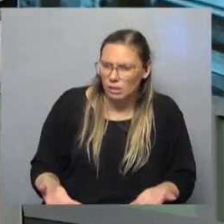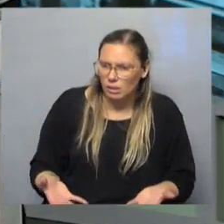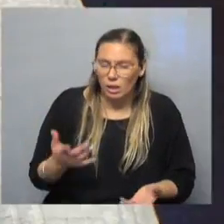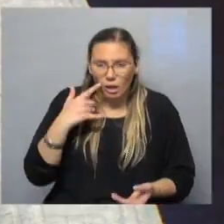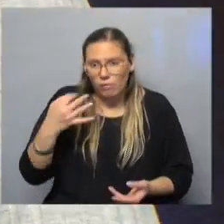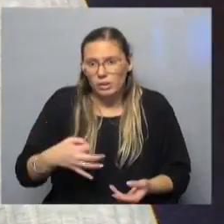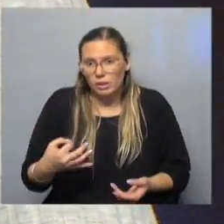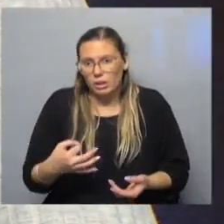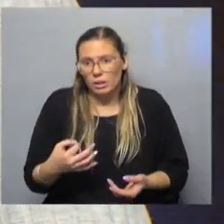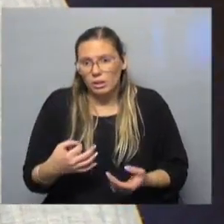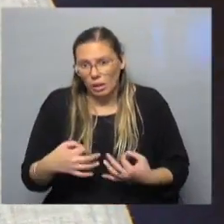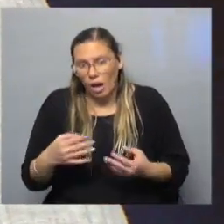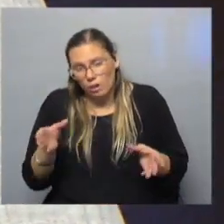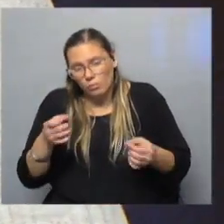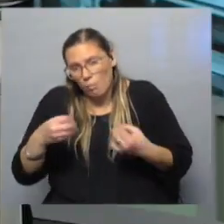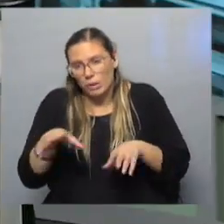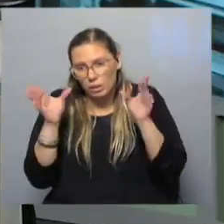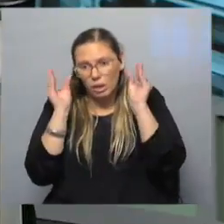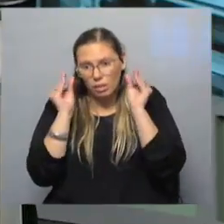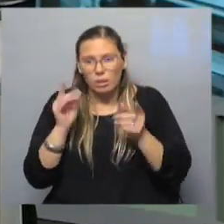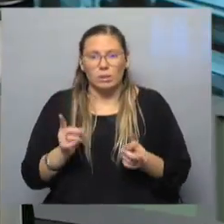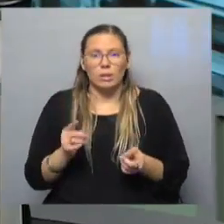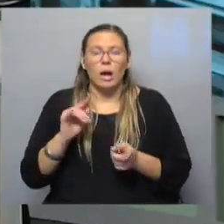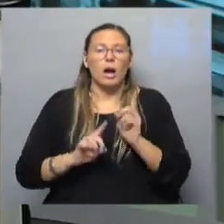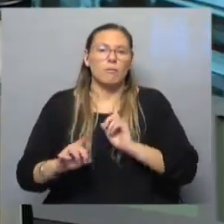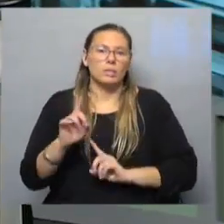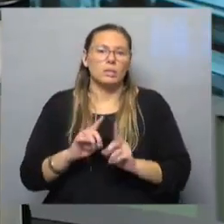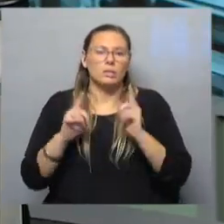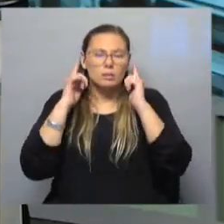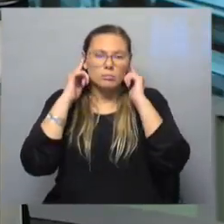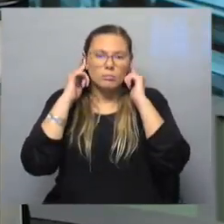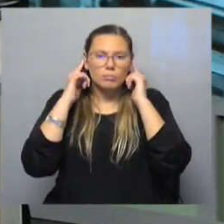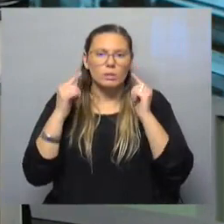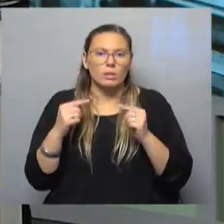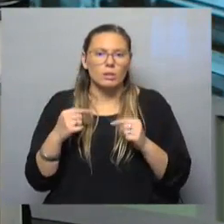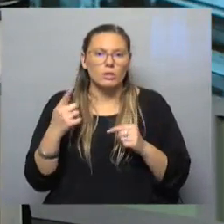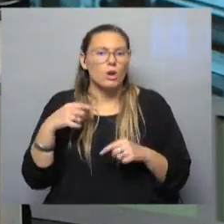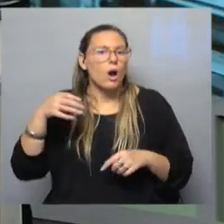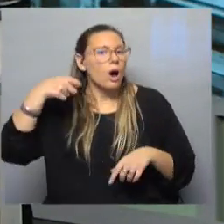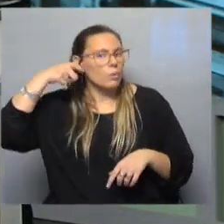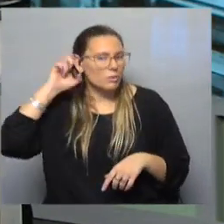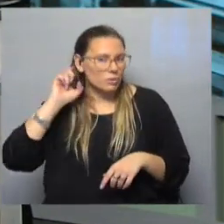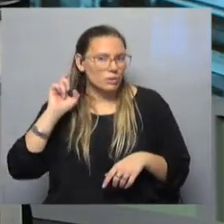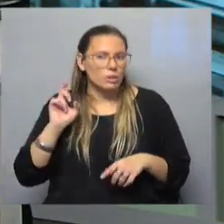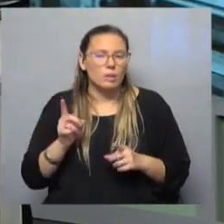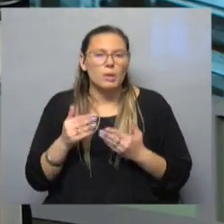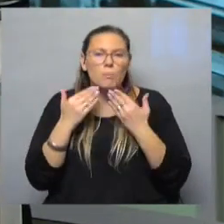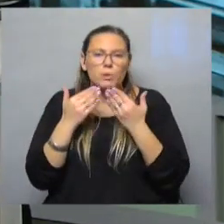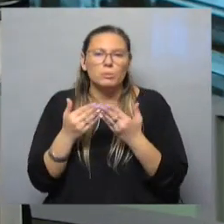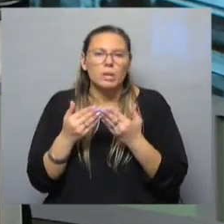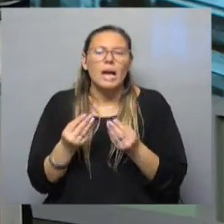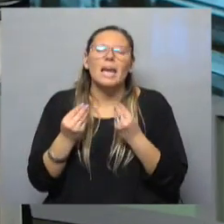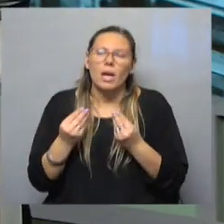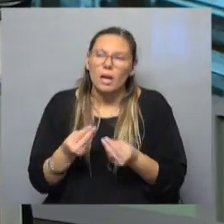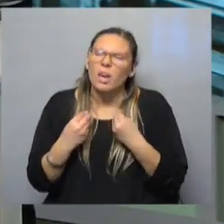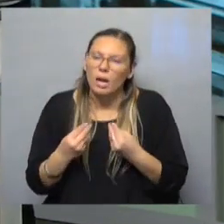que está, que hay una pérdida auditiva. Sí, que no escuchás. A veces también se genera... Me pasaba mucho cuando usaba audífonos que tenía que preguntar qué más de una